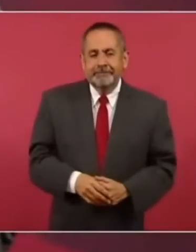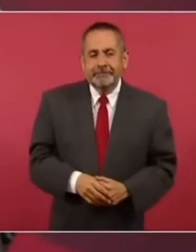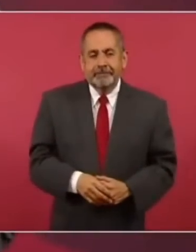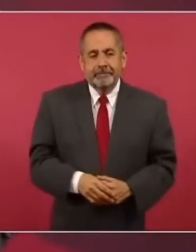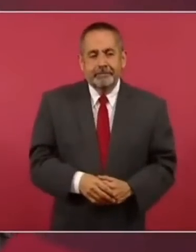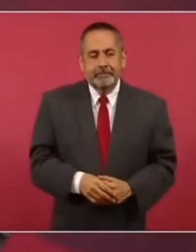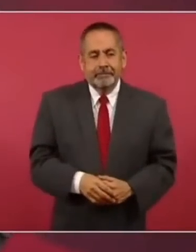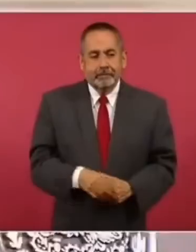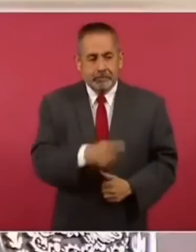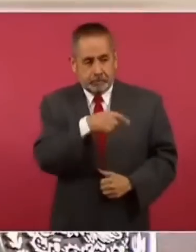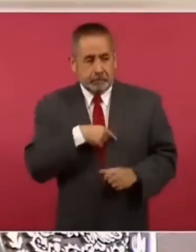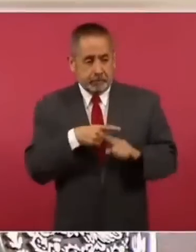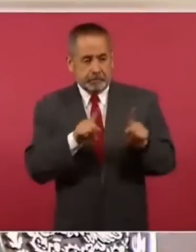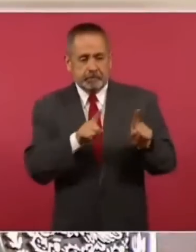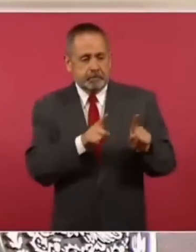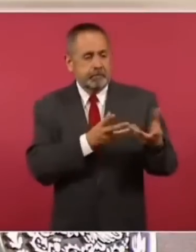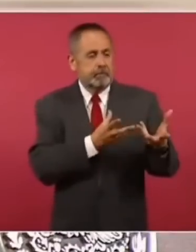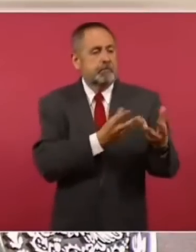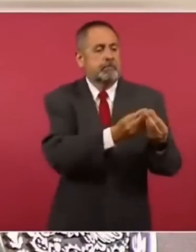diferencia.